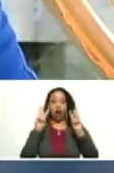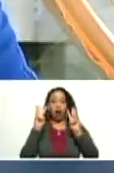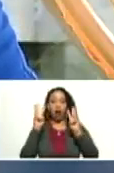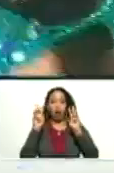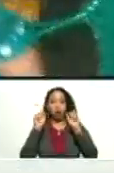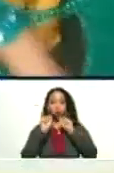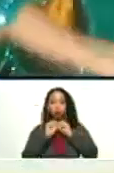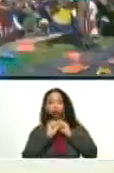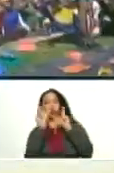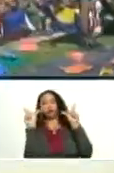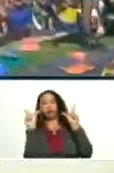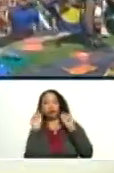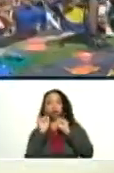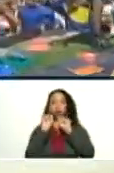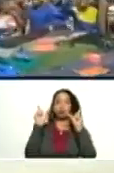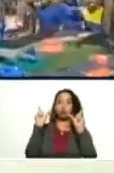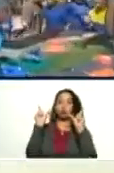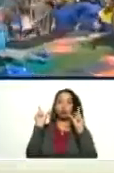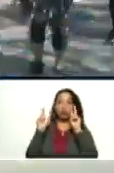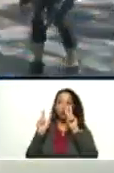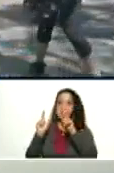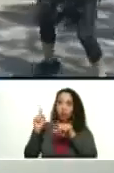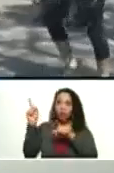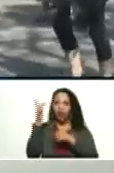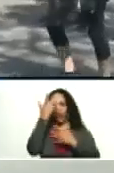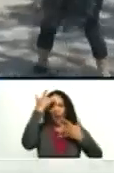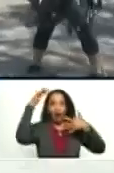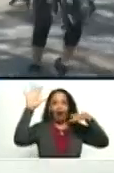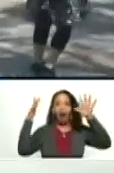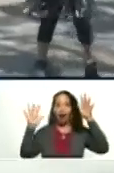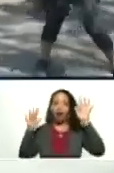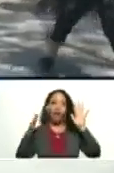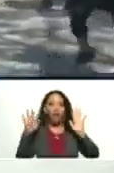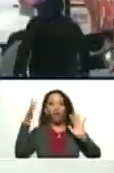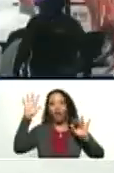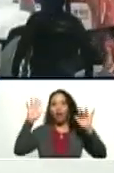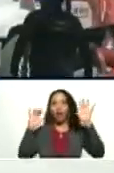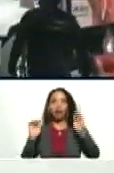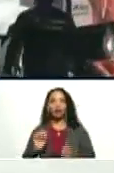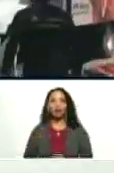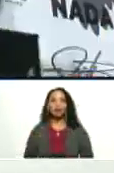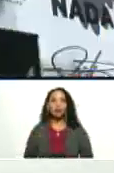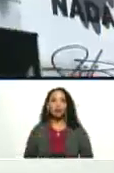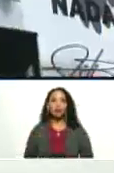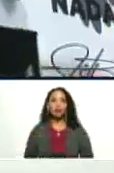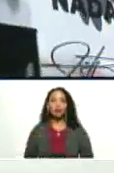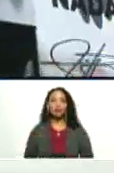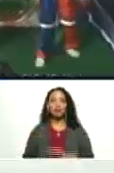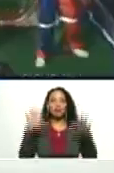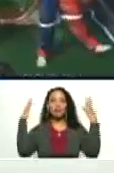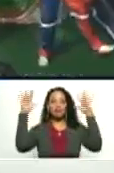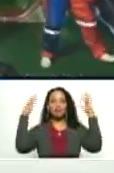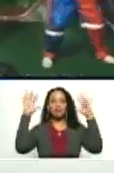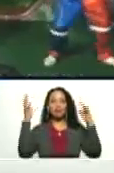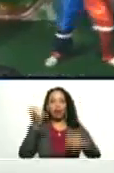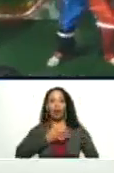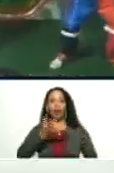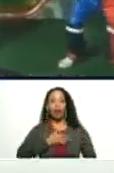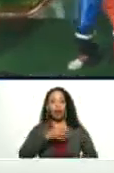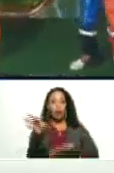alegría cuando ve esos carnavales, alcalde Suárez. Vamos a dar un aplauso al alcalde del